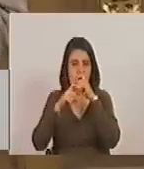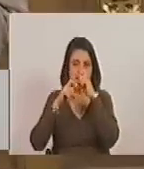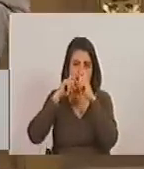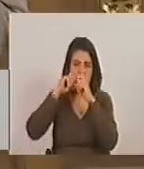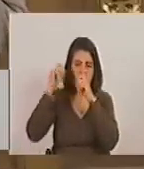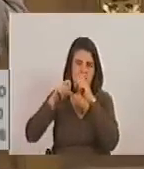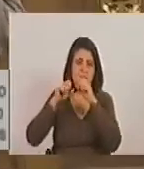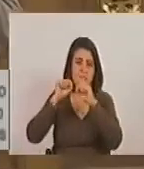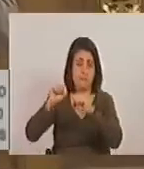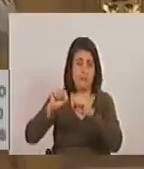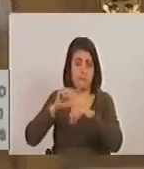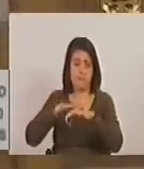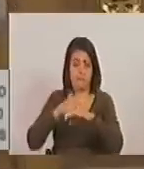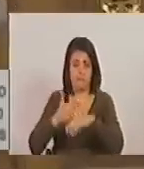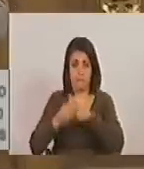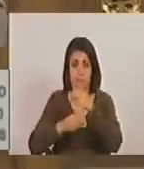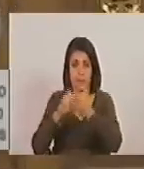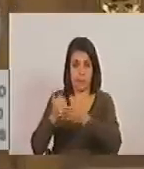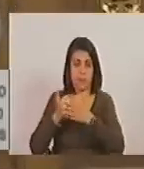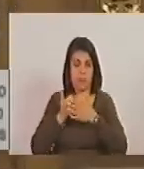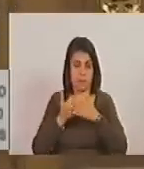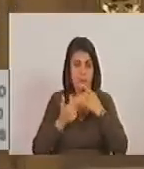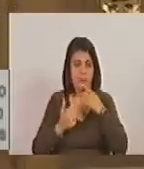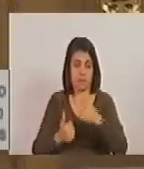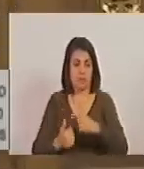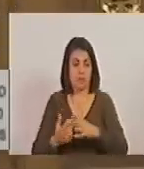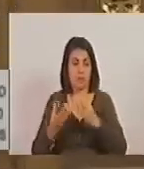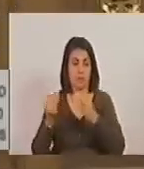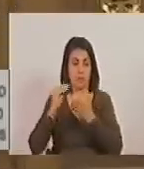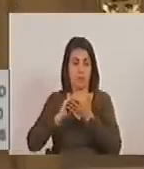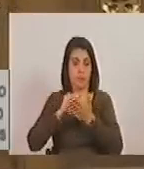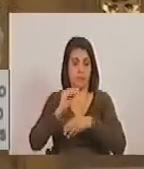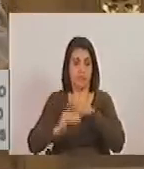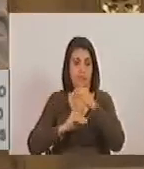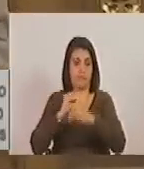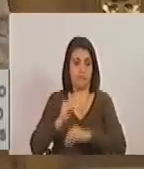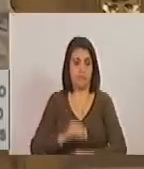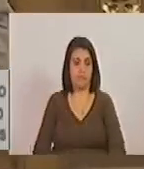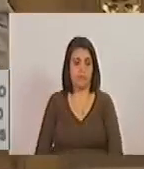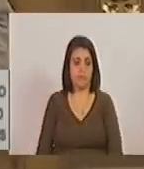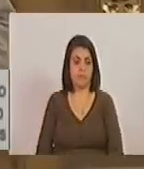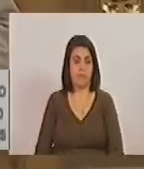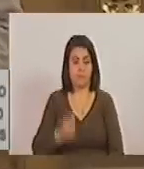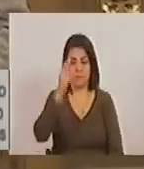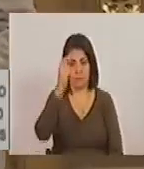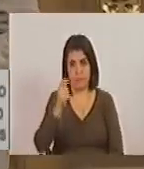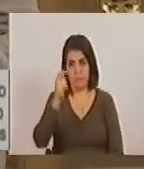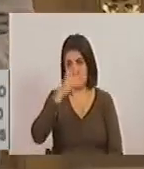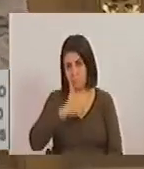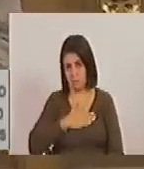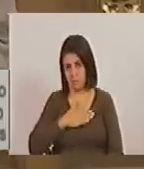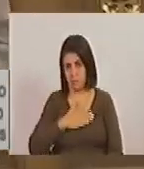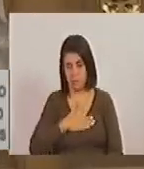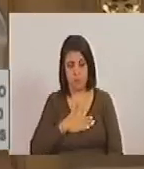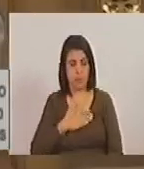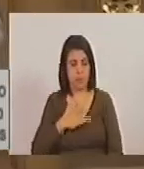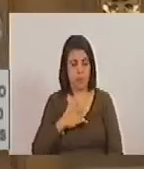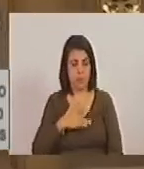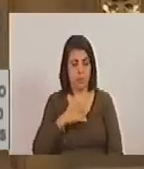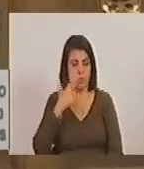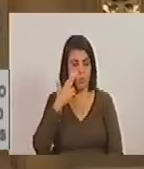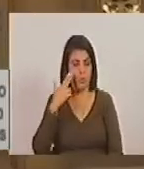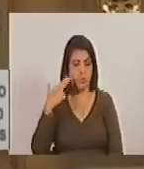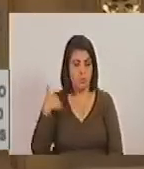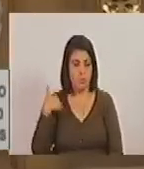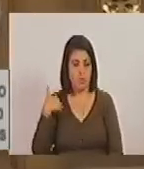sirve a mí para plantear, como tantas veces lo hemos hecho, no en la condición de diputado, sino en mi condición, de la cual me siento profundamente